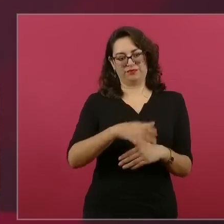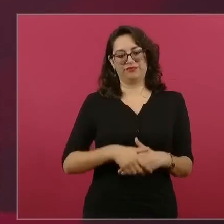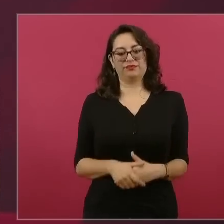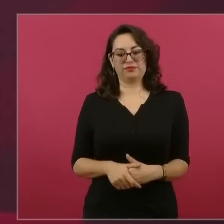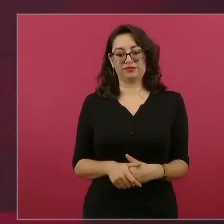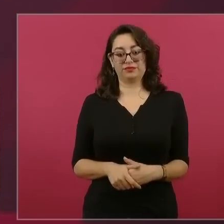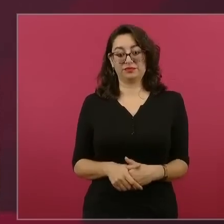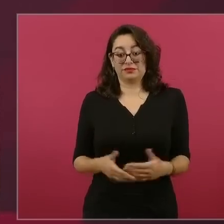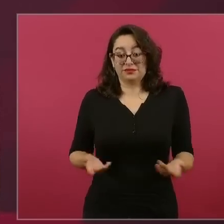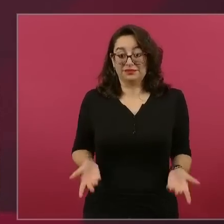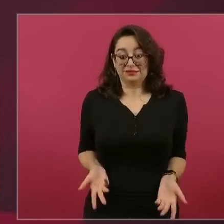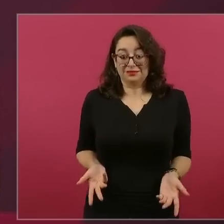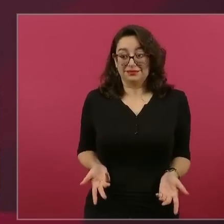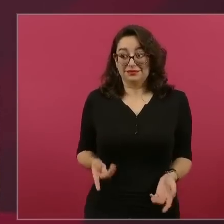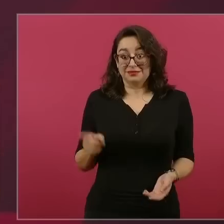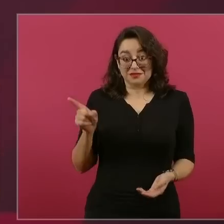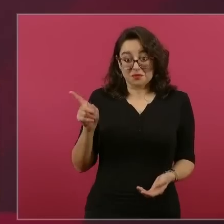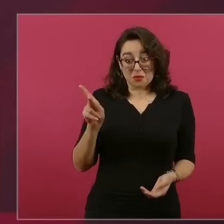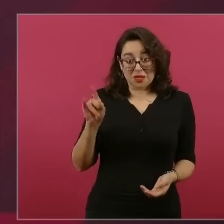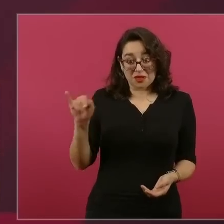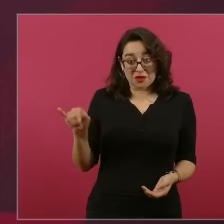¿Con ese poder judicial?